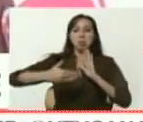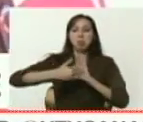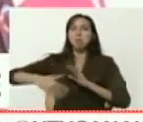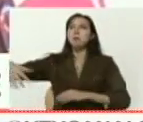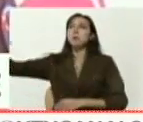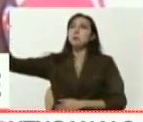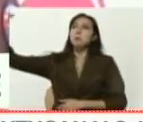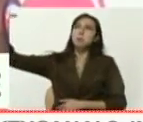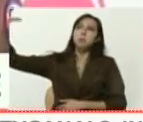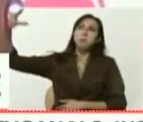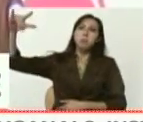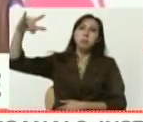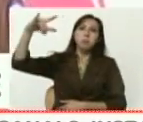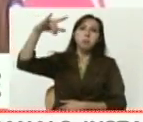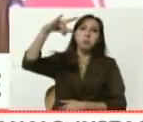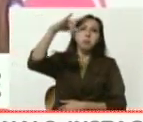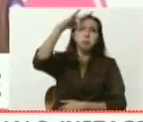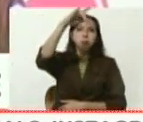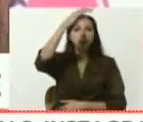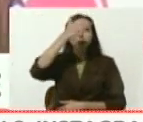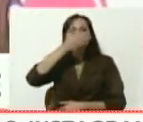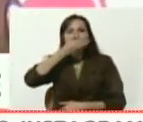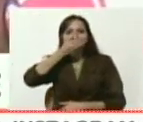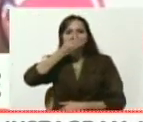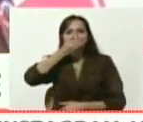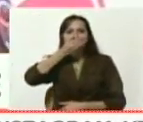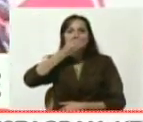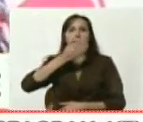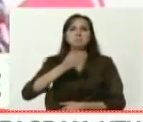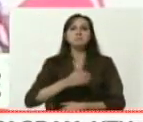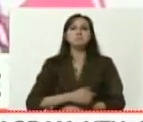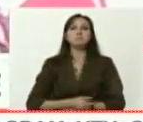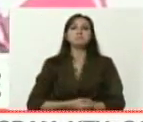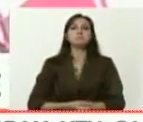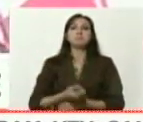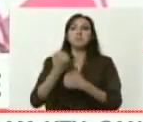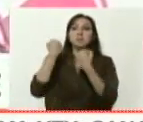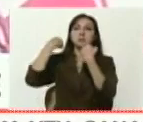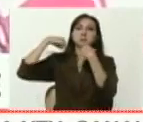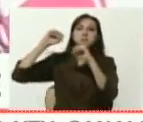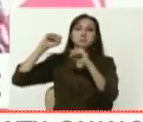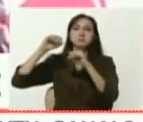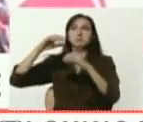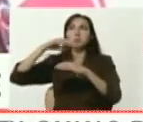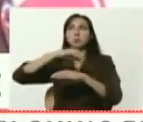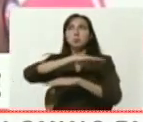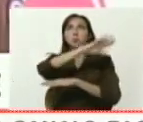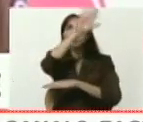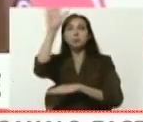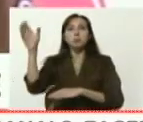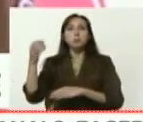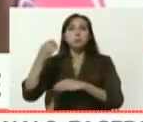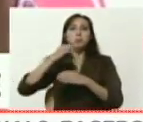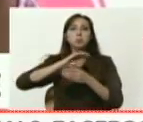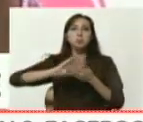norteamericanos han tenido que ser expulsados de nuestros espacios aéreos.